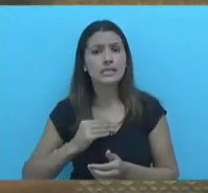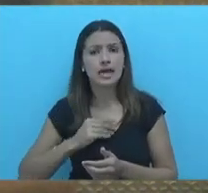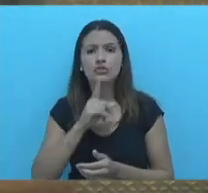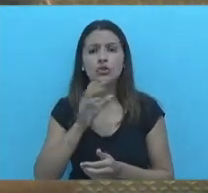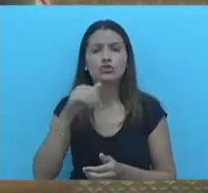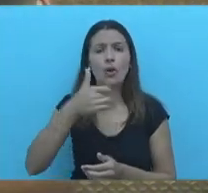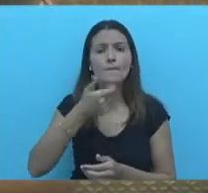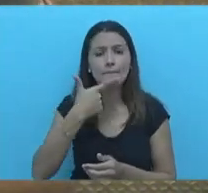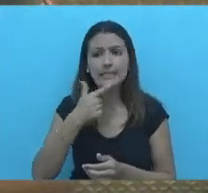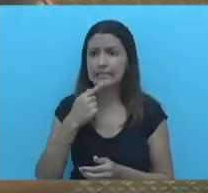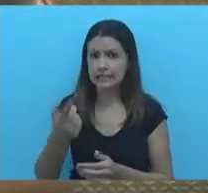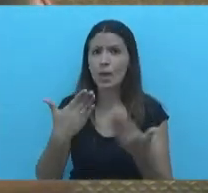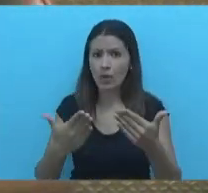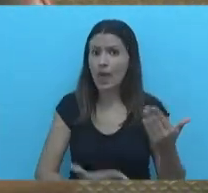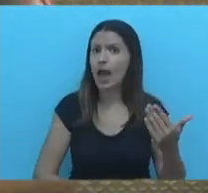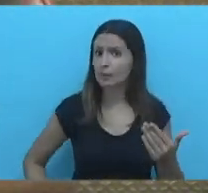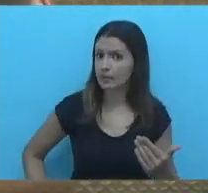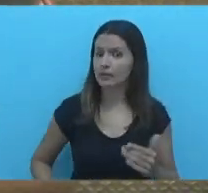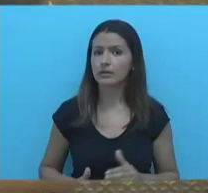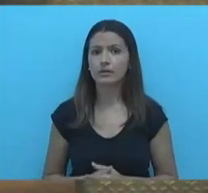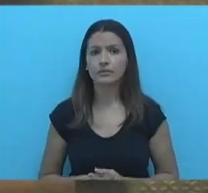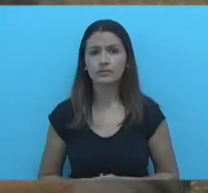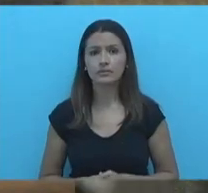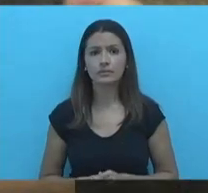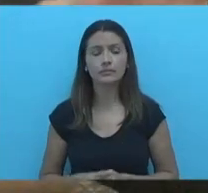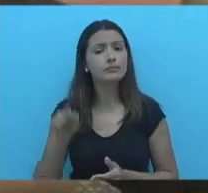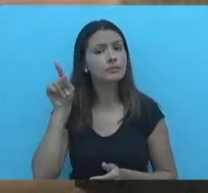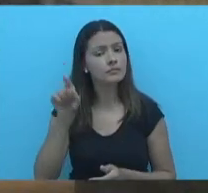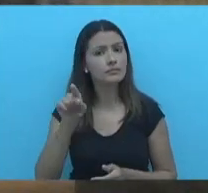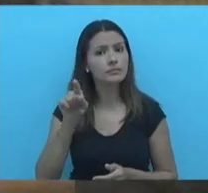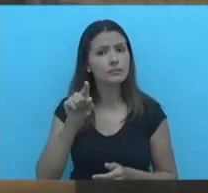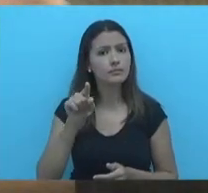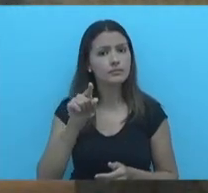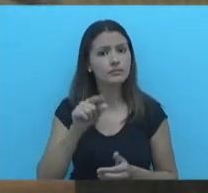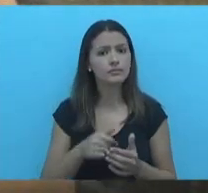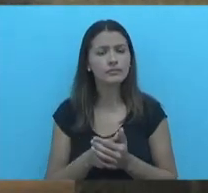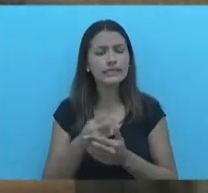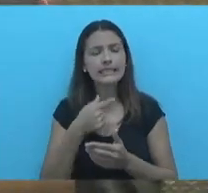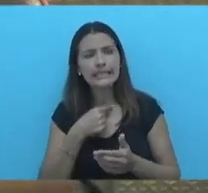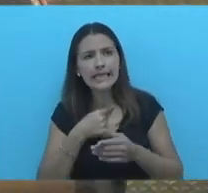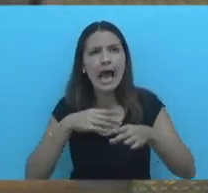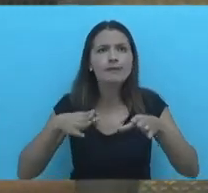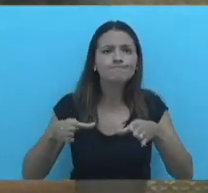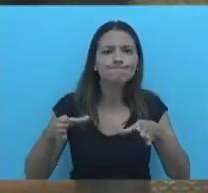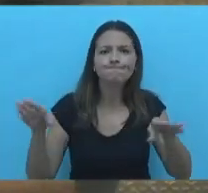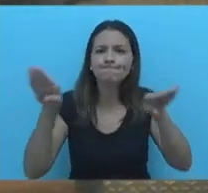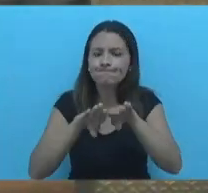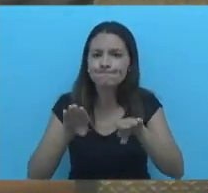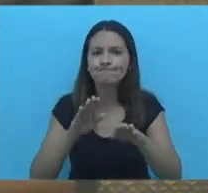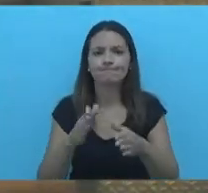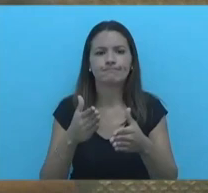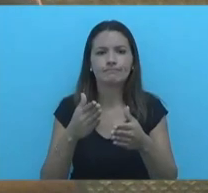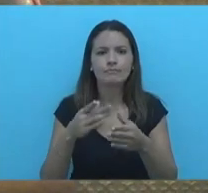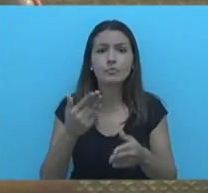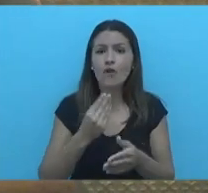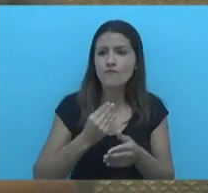practicar abortos, nada menos que el filósofo que intentó coordinar la ciencia y la fe.